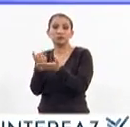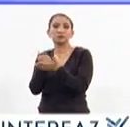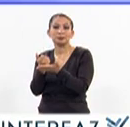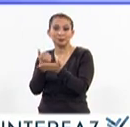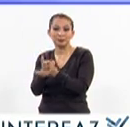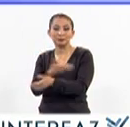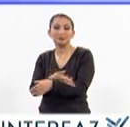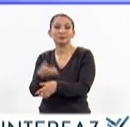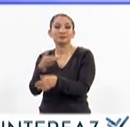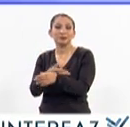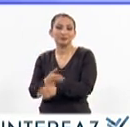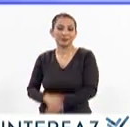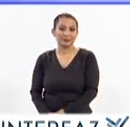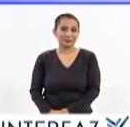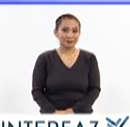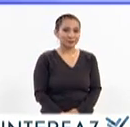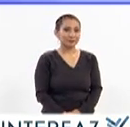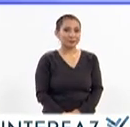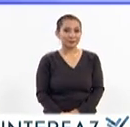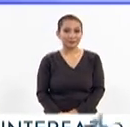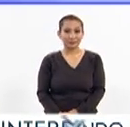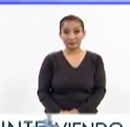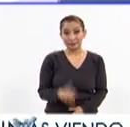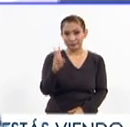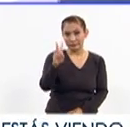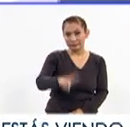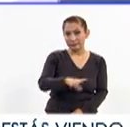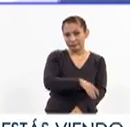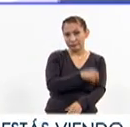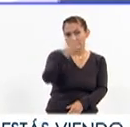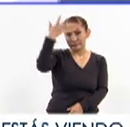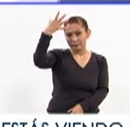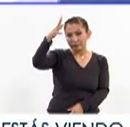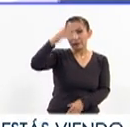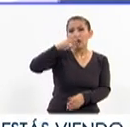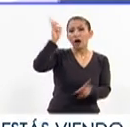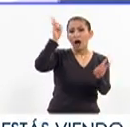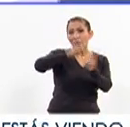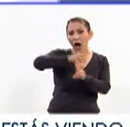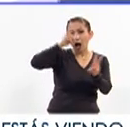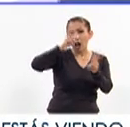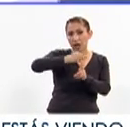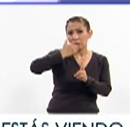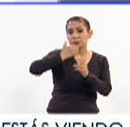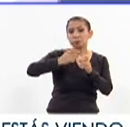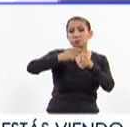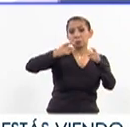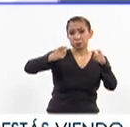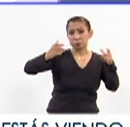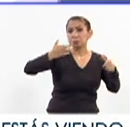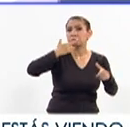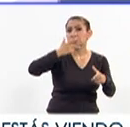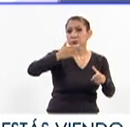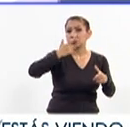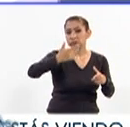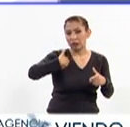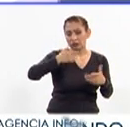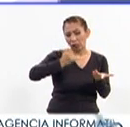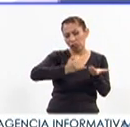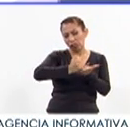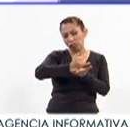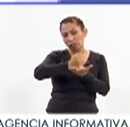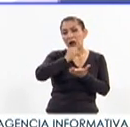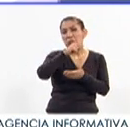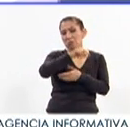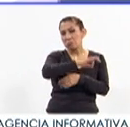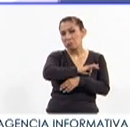entonces dar soluciones integrales. Si bien la energía solar y eólica han tenido un crecimiento importante, le apostaría